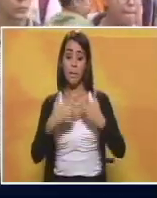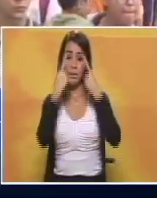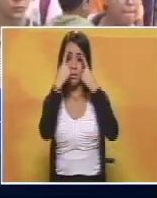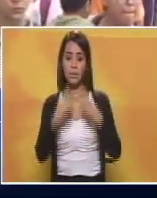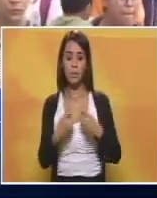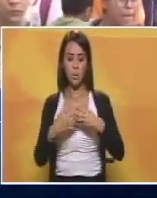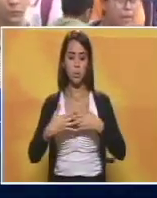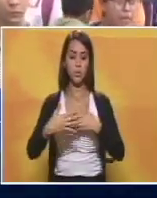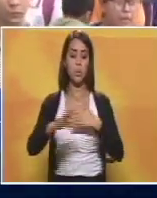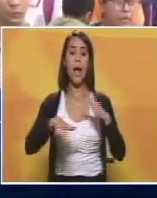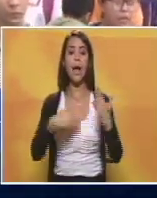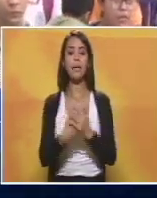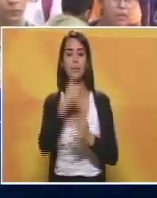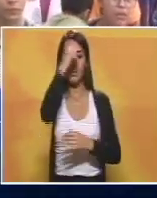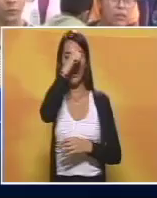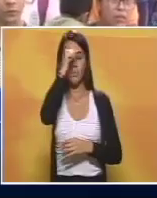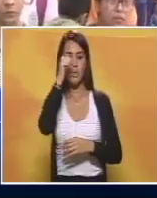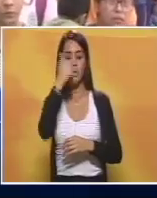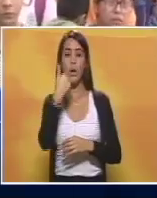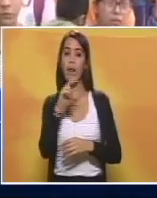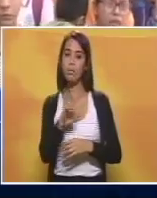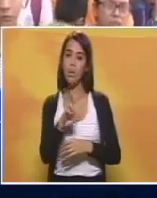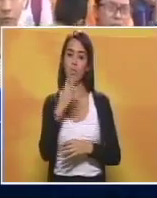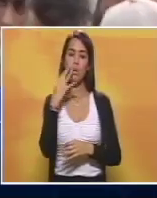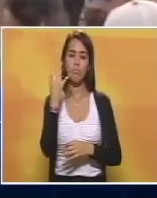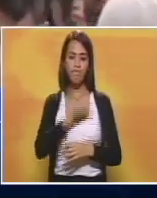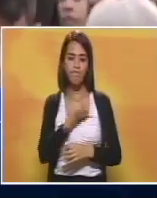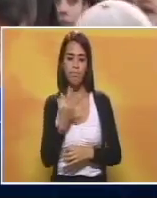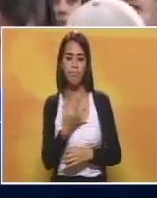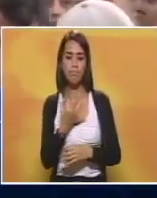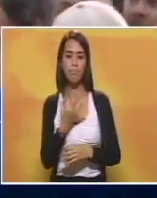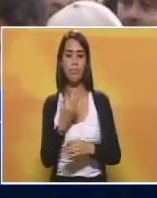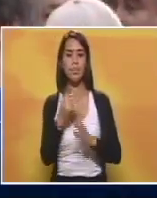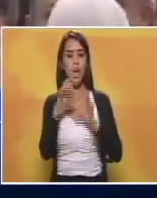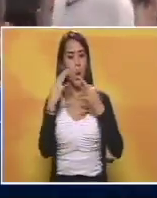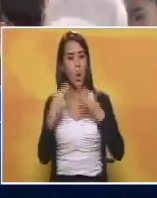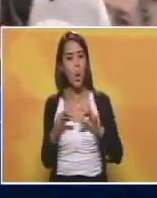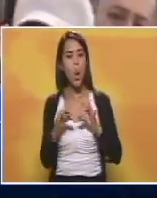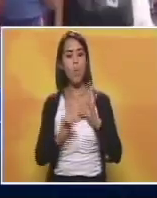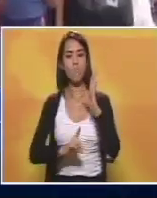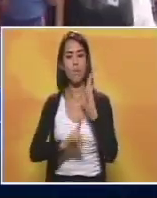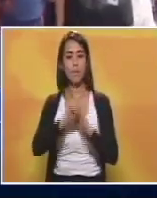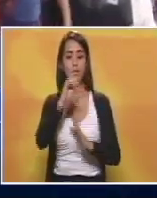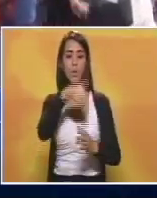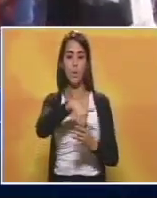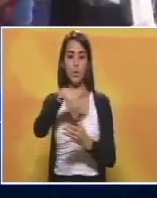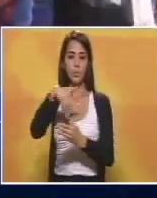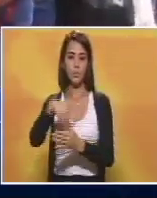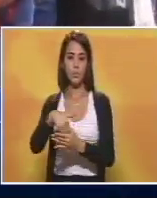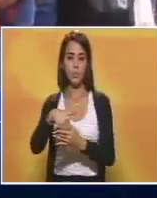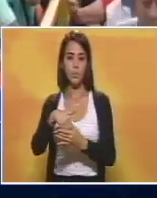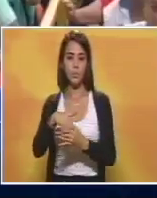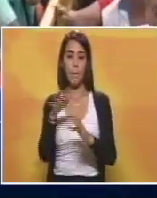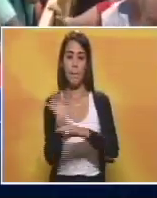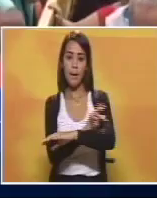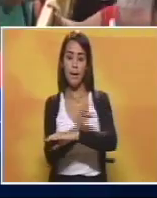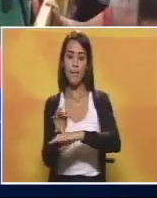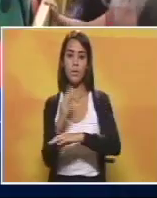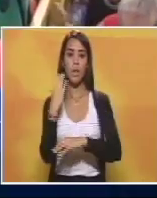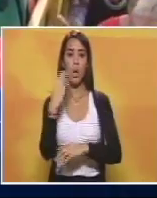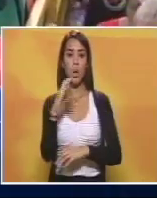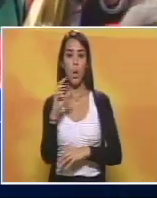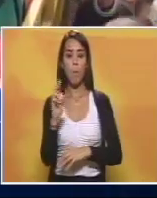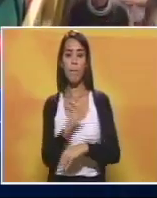extenderá hasta el domingo a la medianoche a fin de garantizar la normalidad en el desarrollo de los comicios para las fronteras de colombia